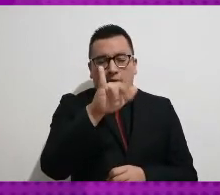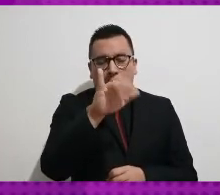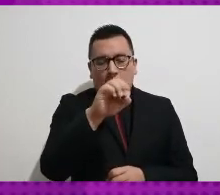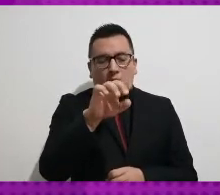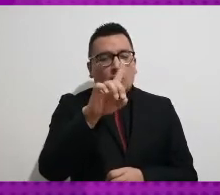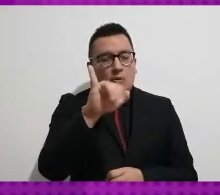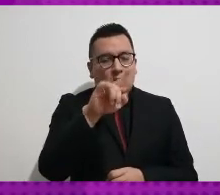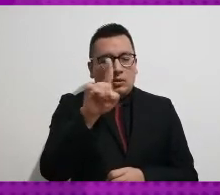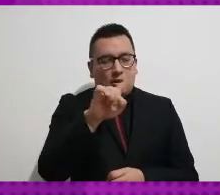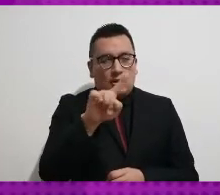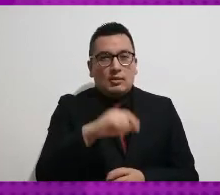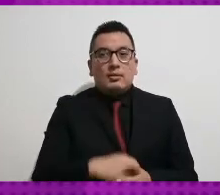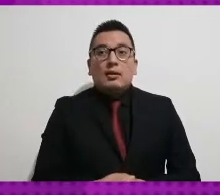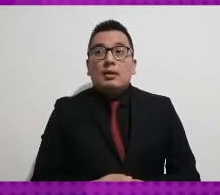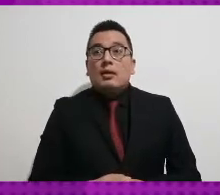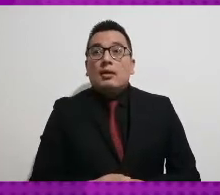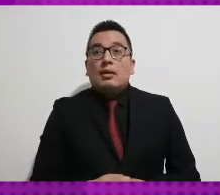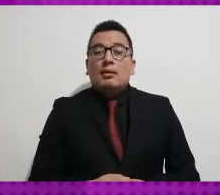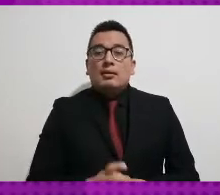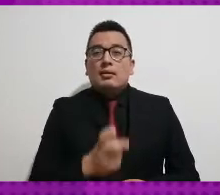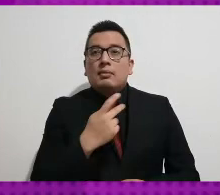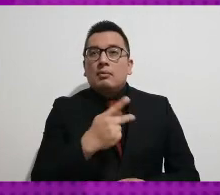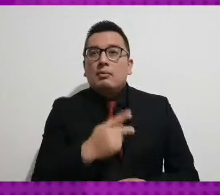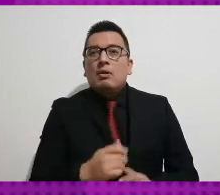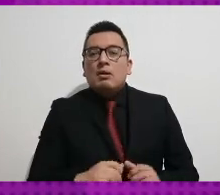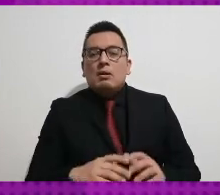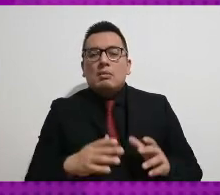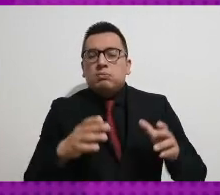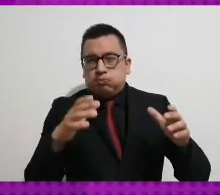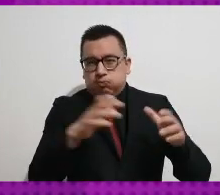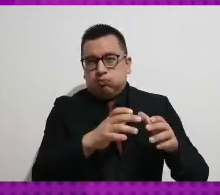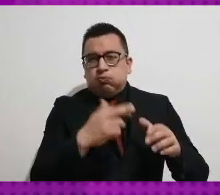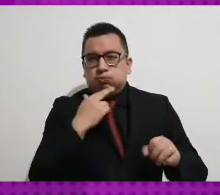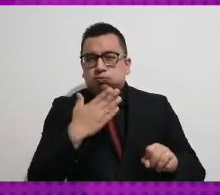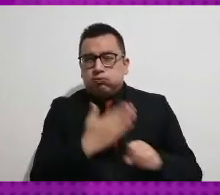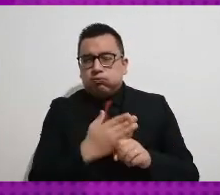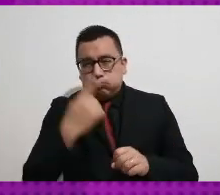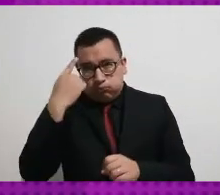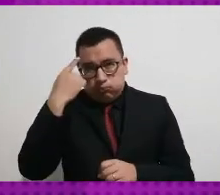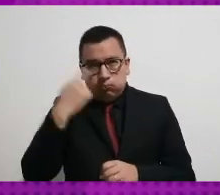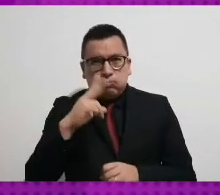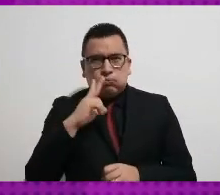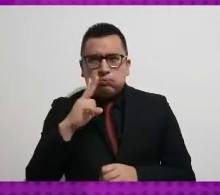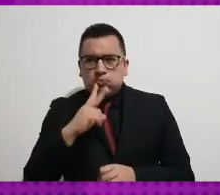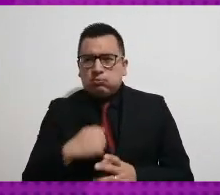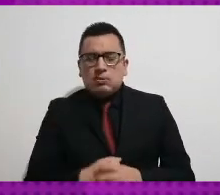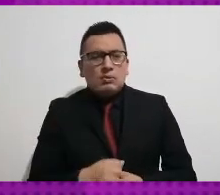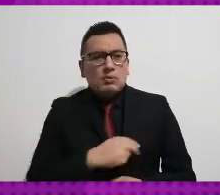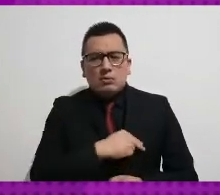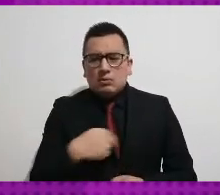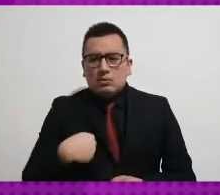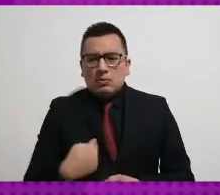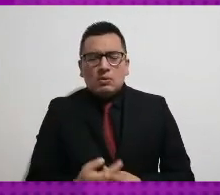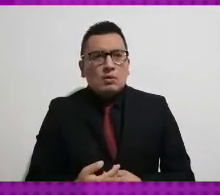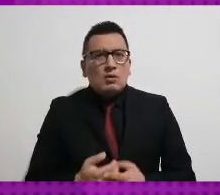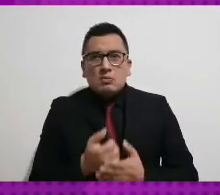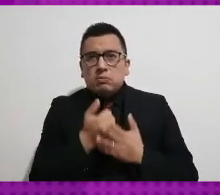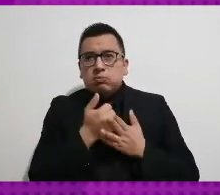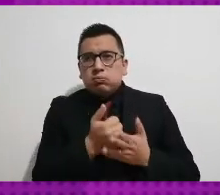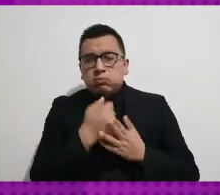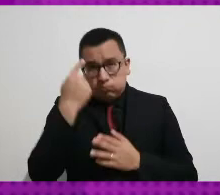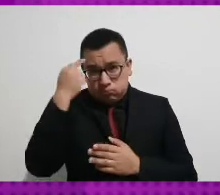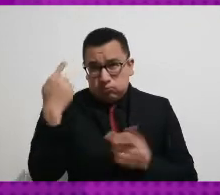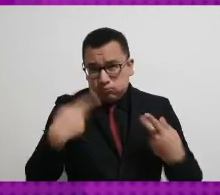esta autoridad está habilitada para que pueda dar a conocer o establecer herramientas de fácil